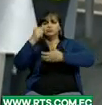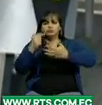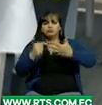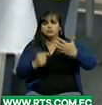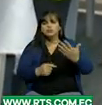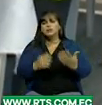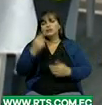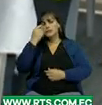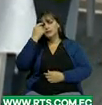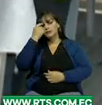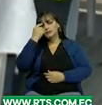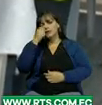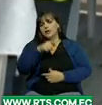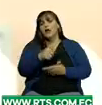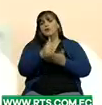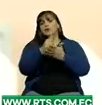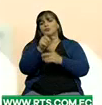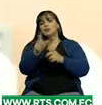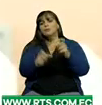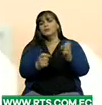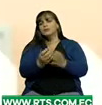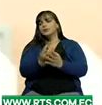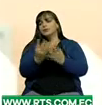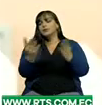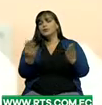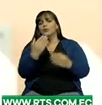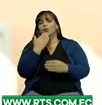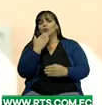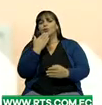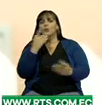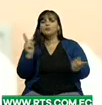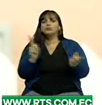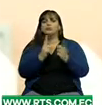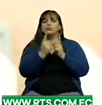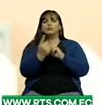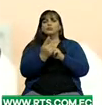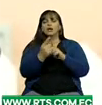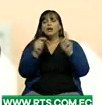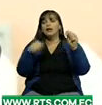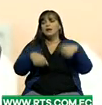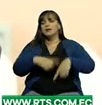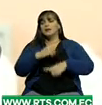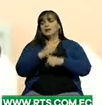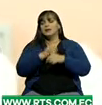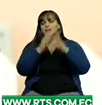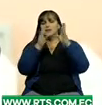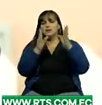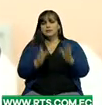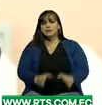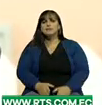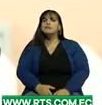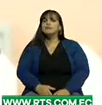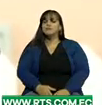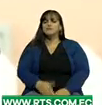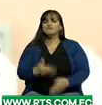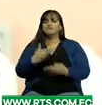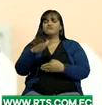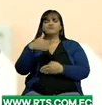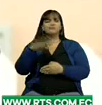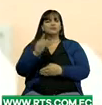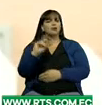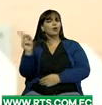con los actores directos. Aquí también las personas con discapacidad son incluidas. Y aquella que no tiene una